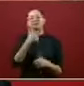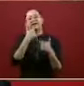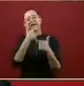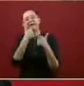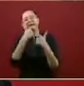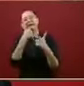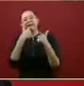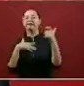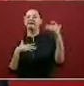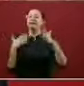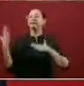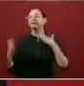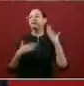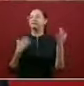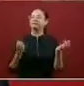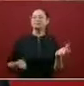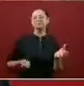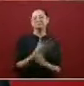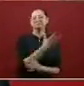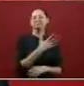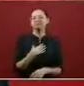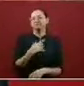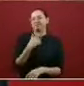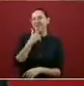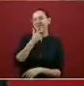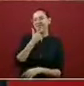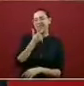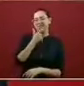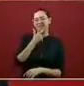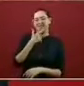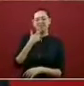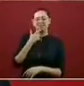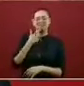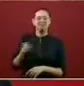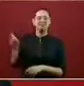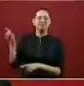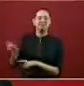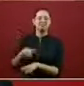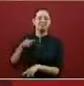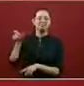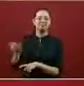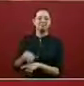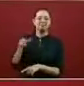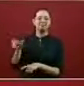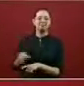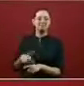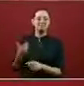hasta festejando, burlándose de la autoridad.